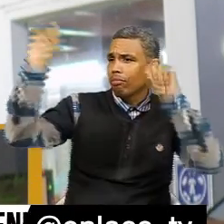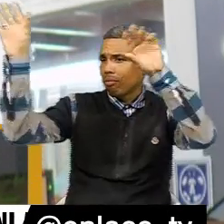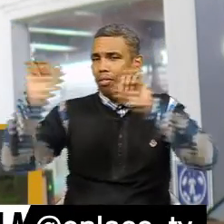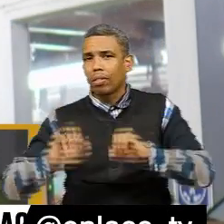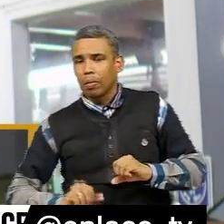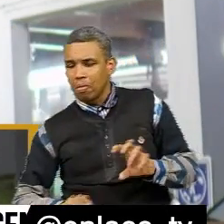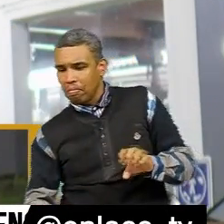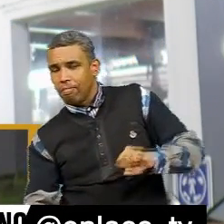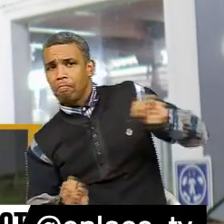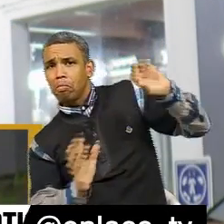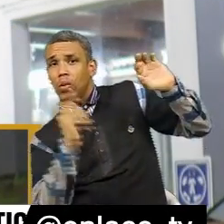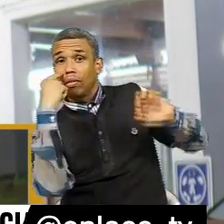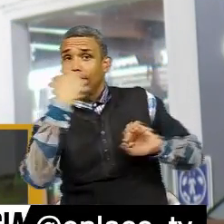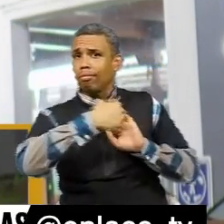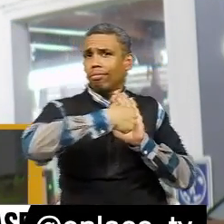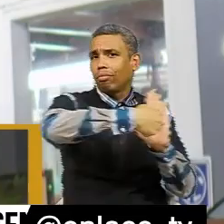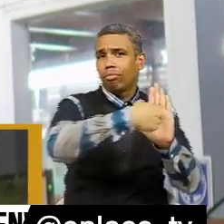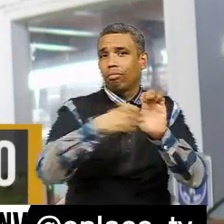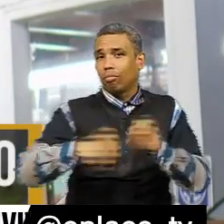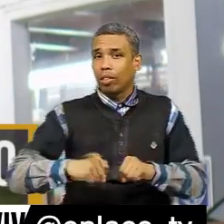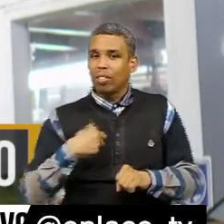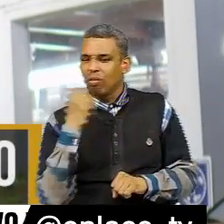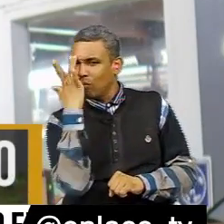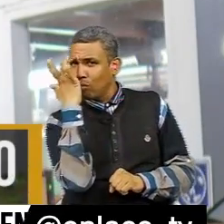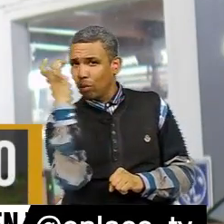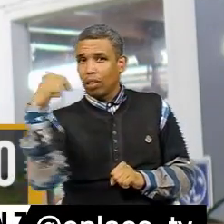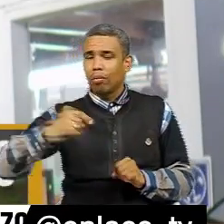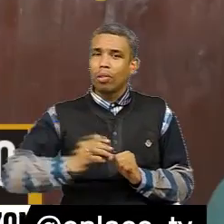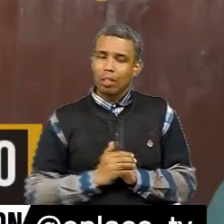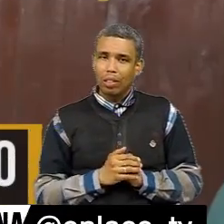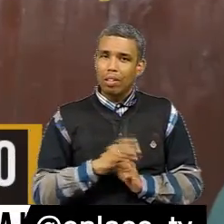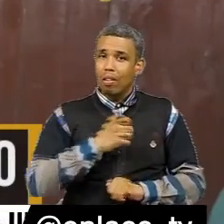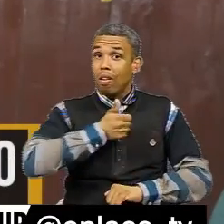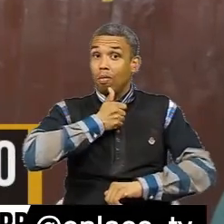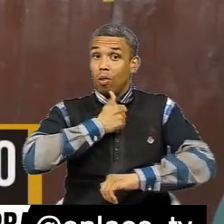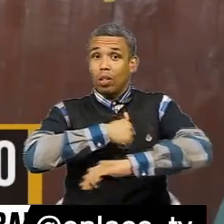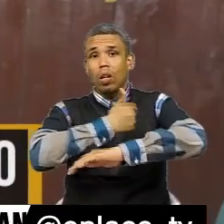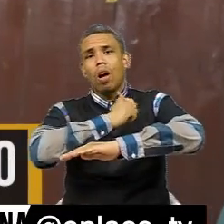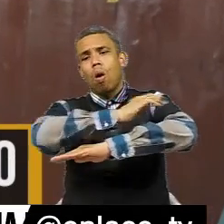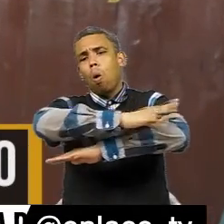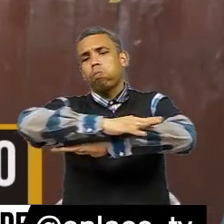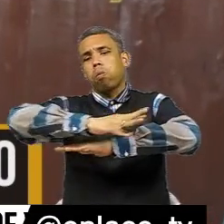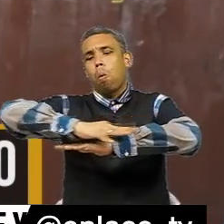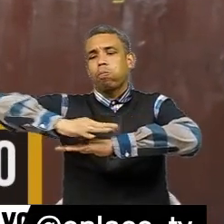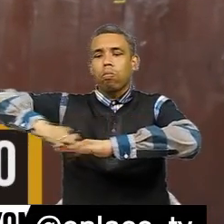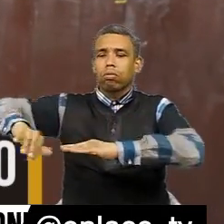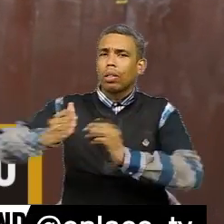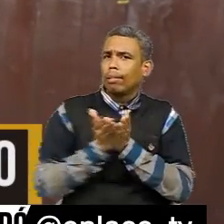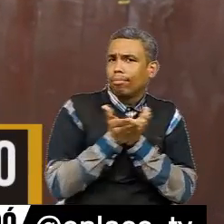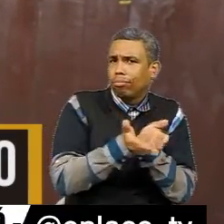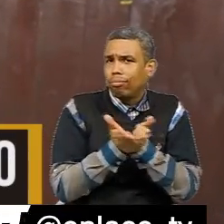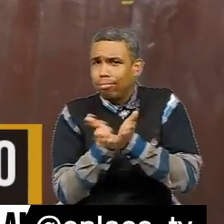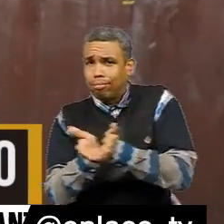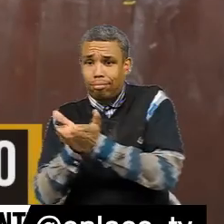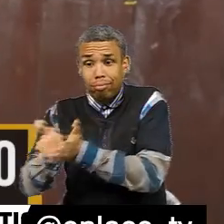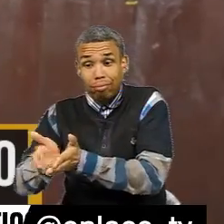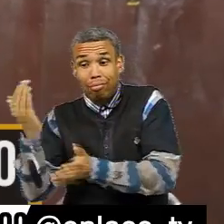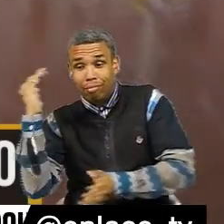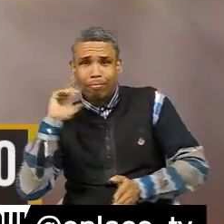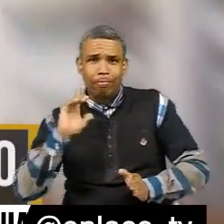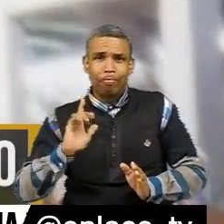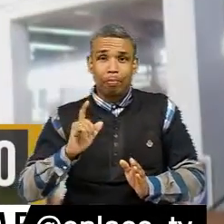exportar. Gracias a la virtud que tenemos de contar con un puerto multimodal aquí en Barranca. Don Arsenio Jaraba Garay ha sido figura de esta empresa y líder en la metalmecánica